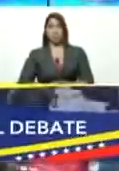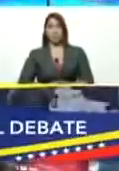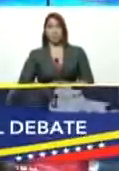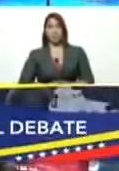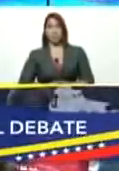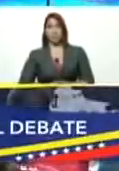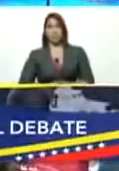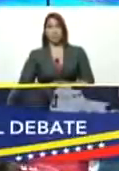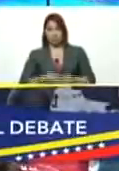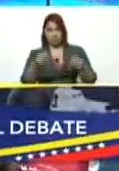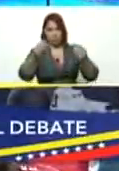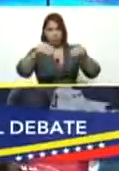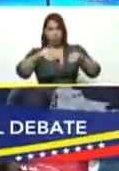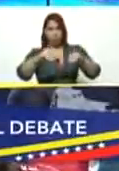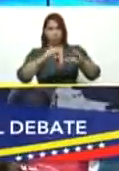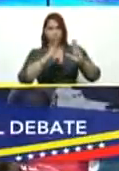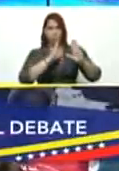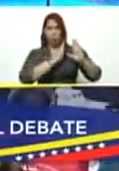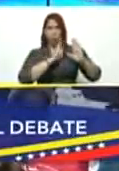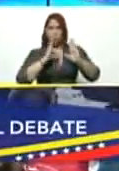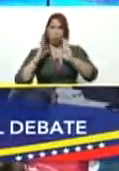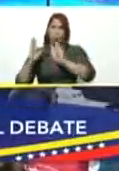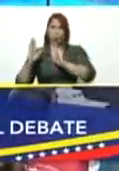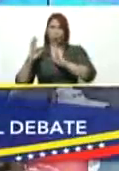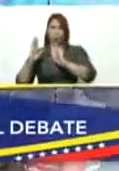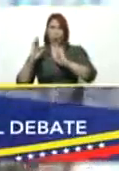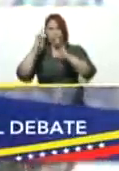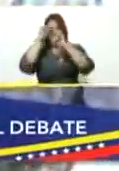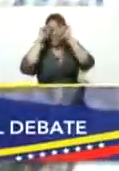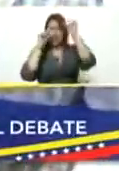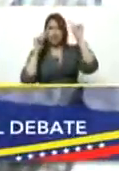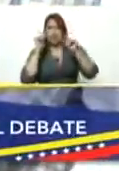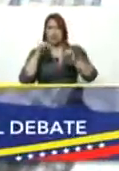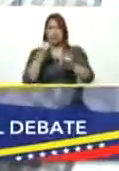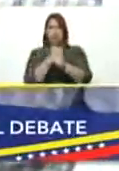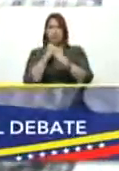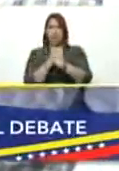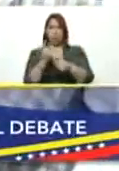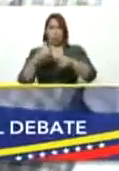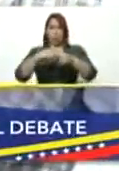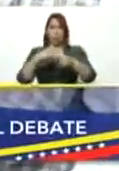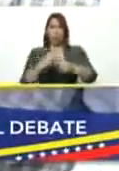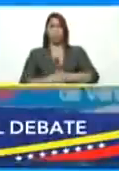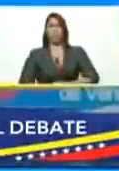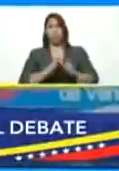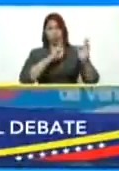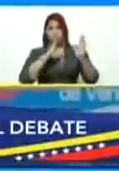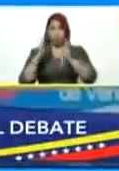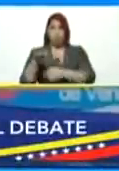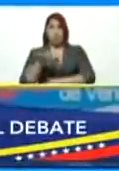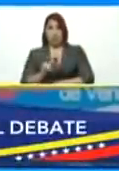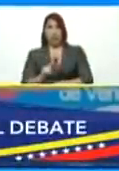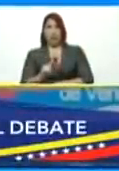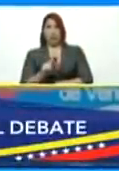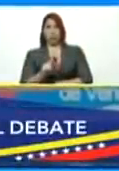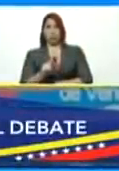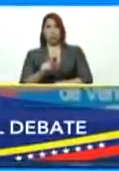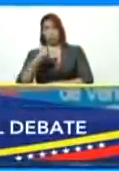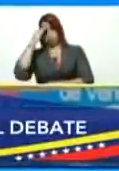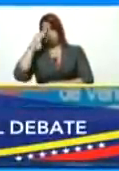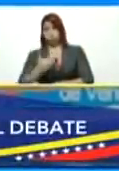están de acuerdo organizar la milicia obrera verdad y están organizados en milicias obreras